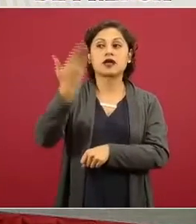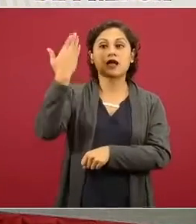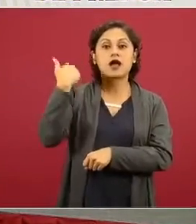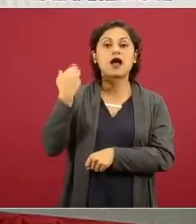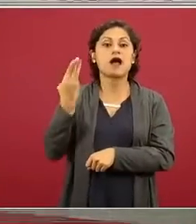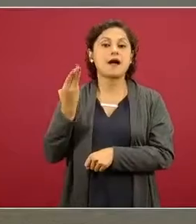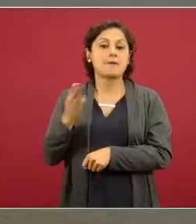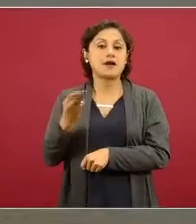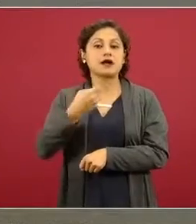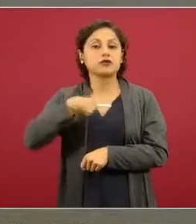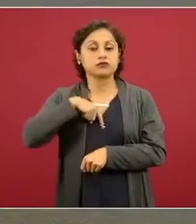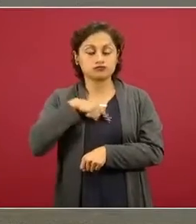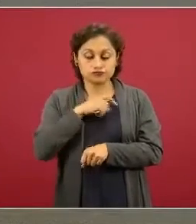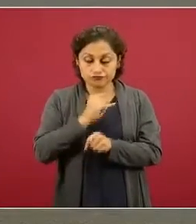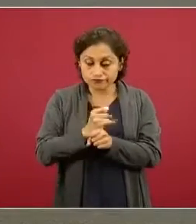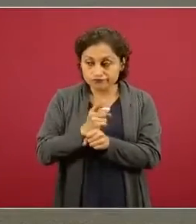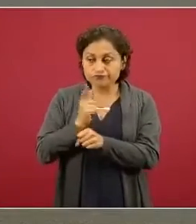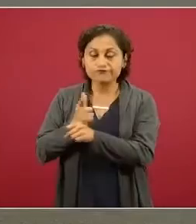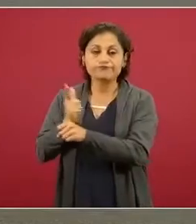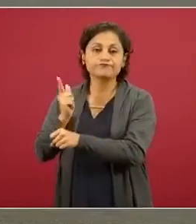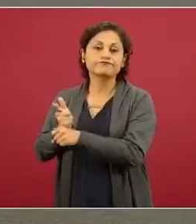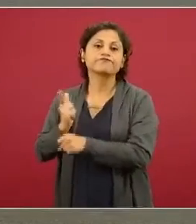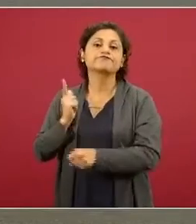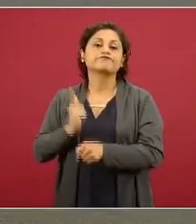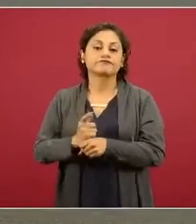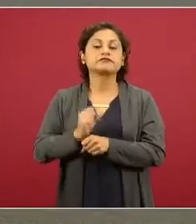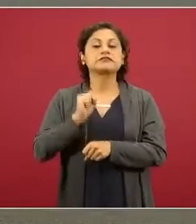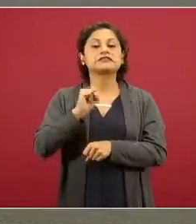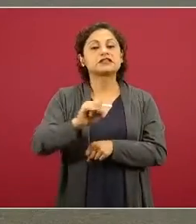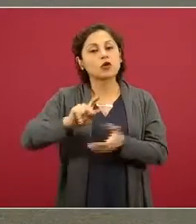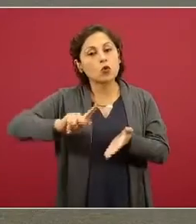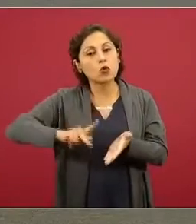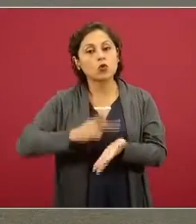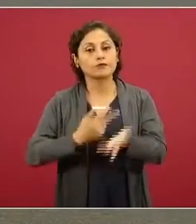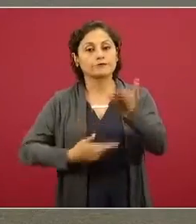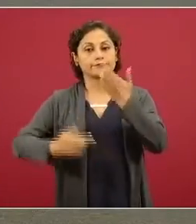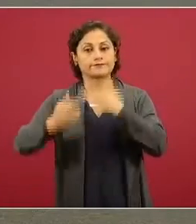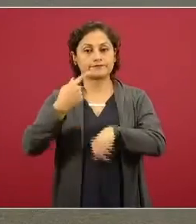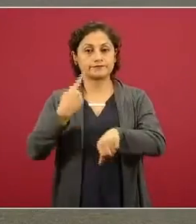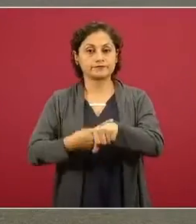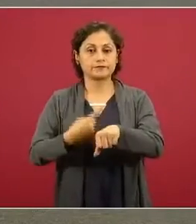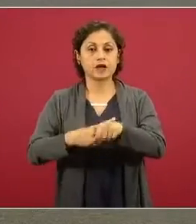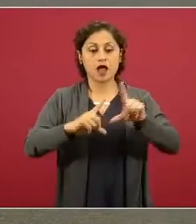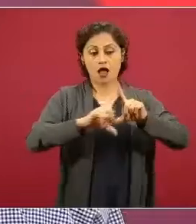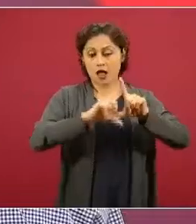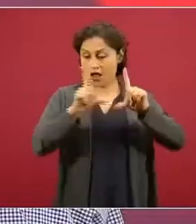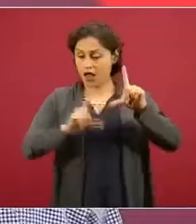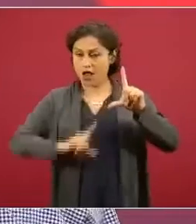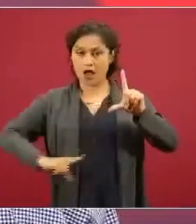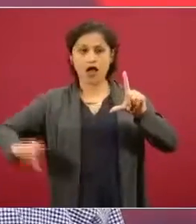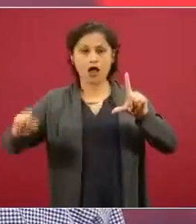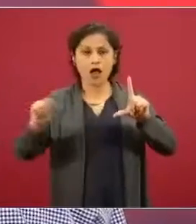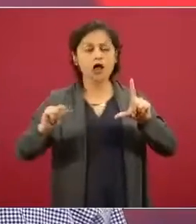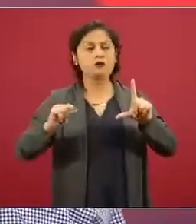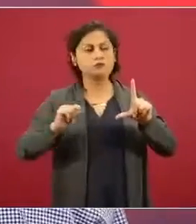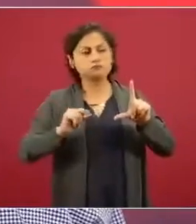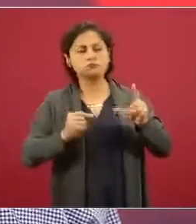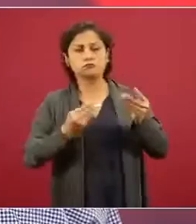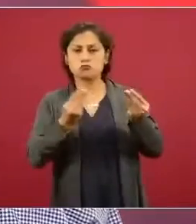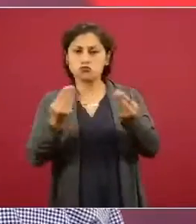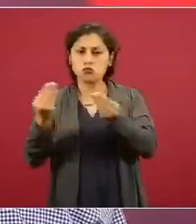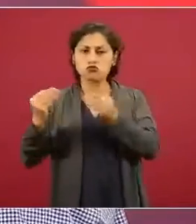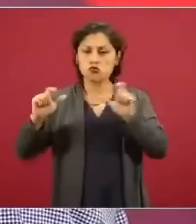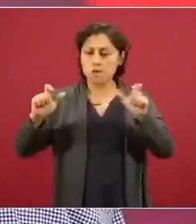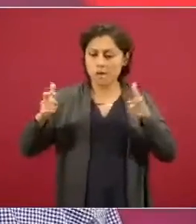posibilidad de estos rebrotes, y aunque a nivel nacional estamos viendo un estancamiento del descenso, hay claramente